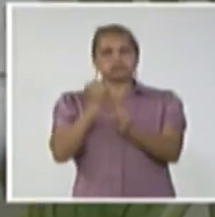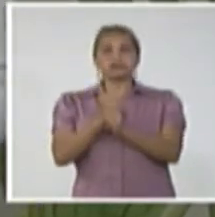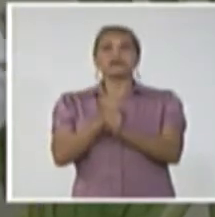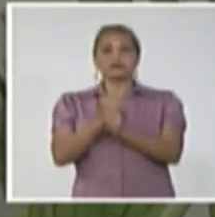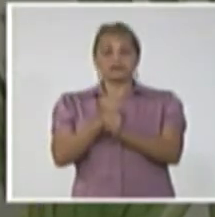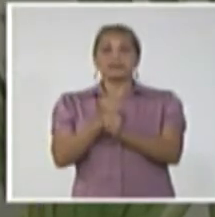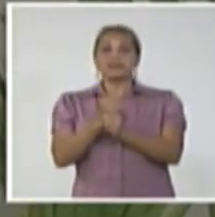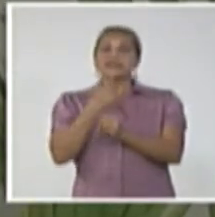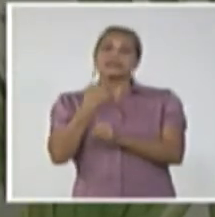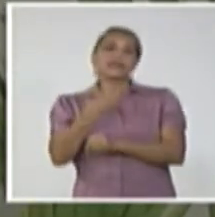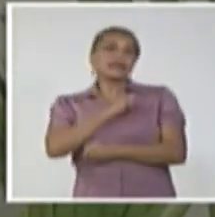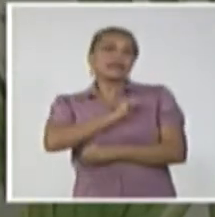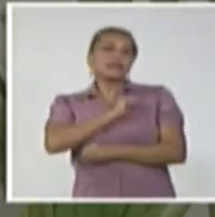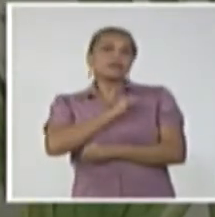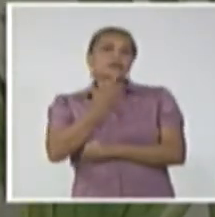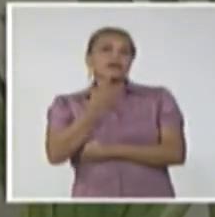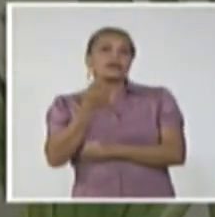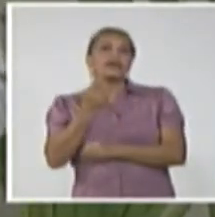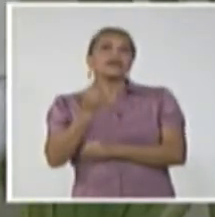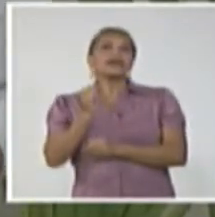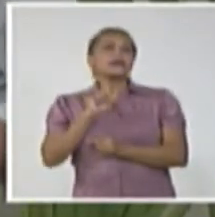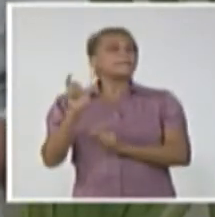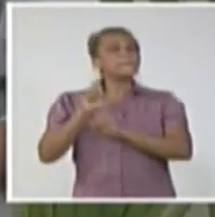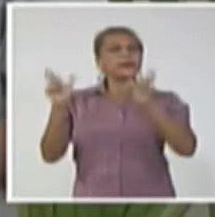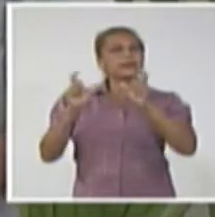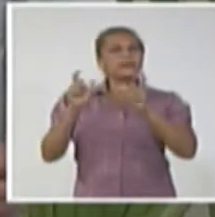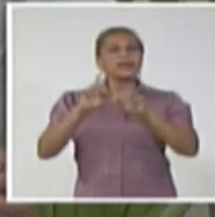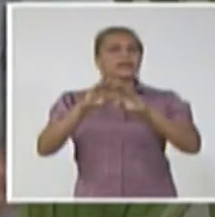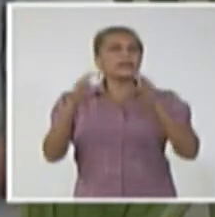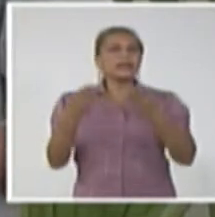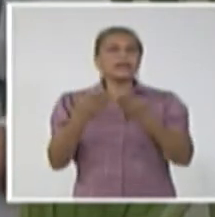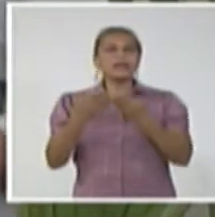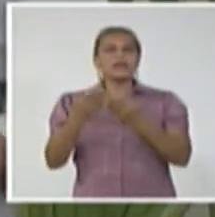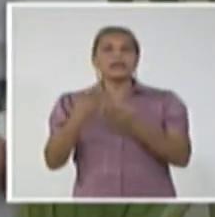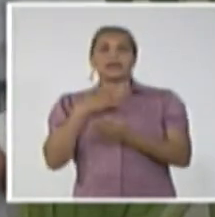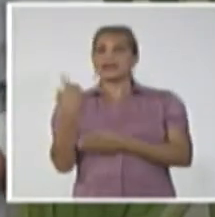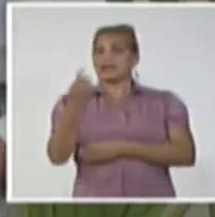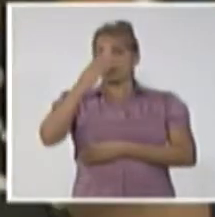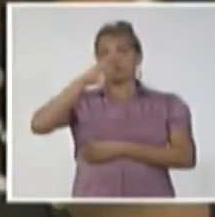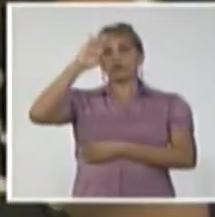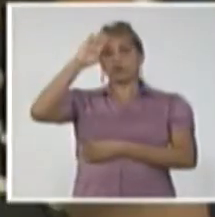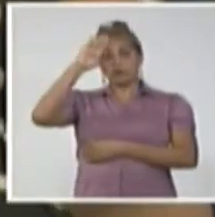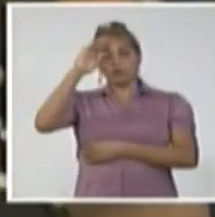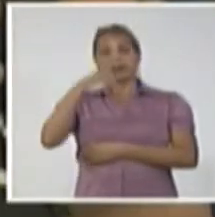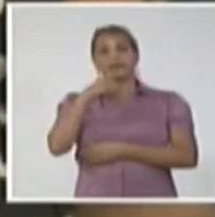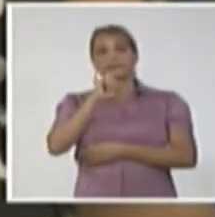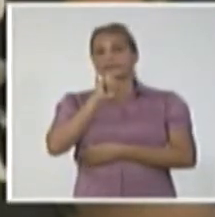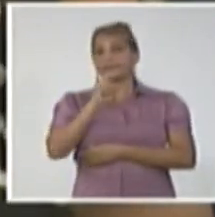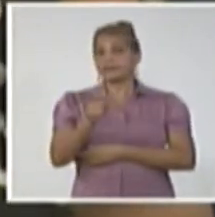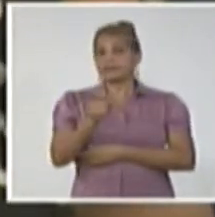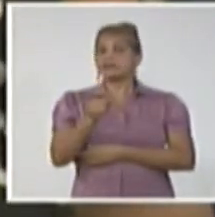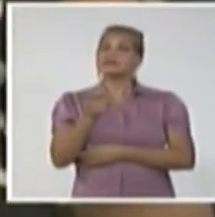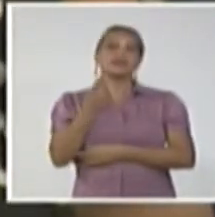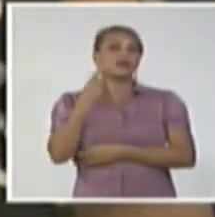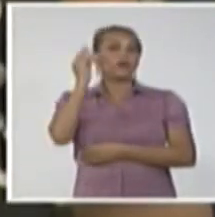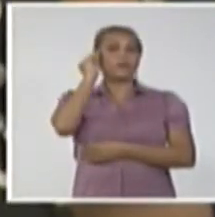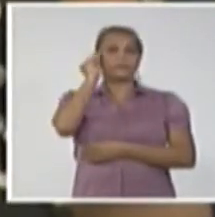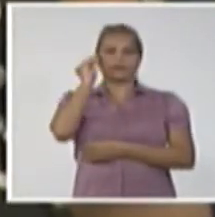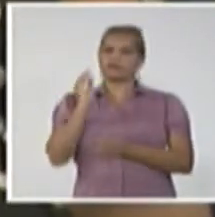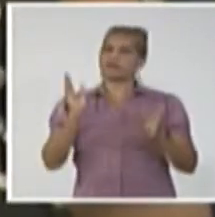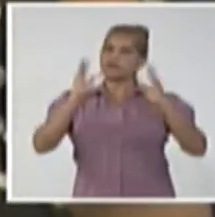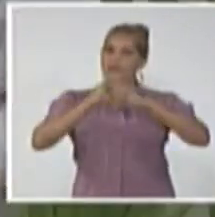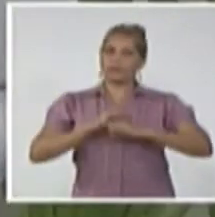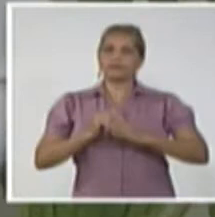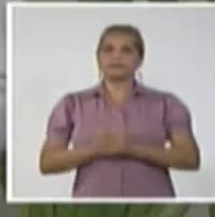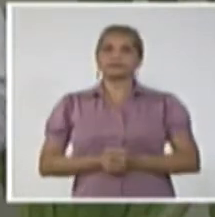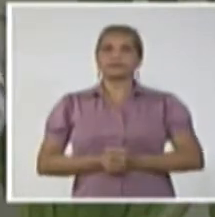Estamos tratando de impactar, dijo, en un paradigma patriarcal que genera en no pocos casos incomprensiones.